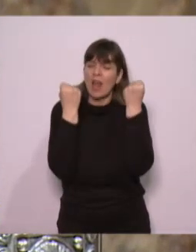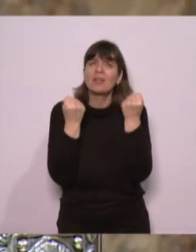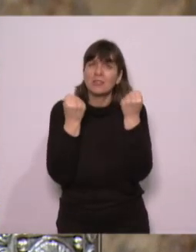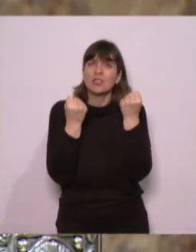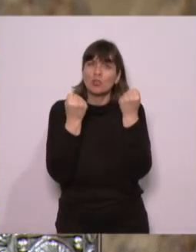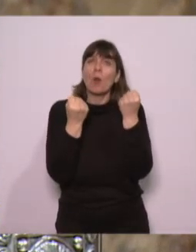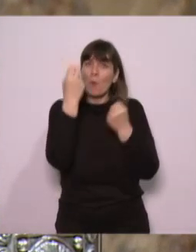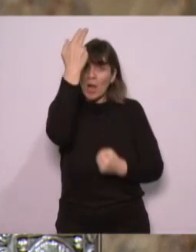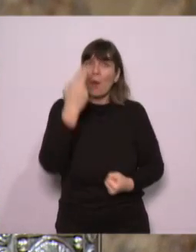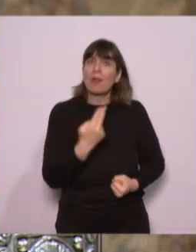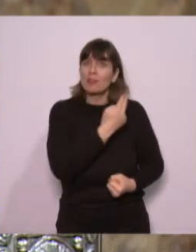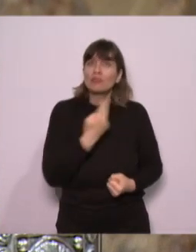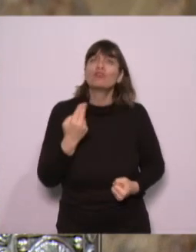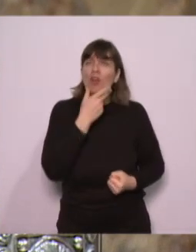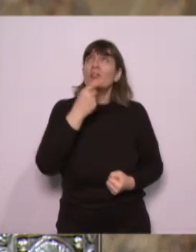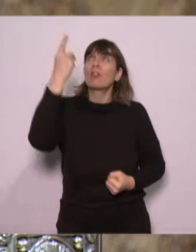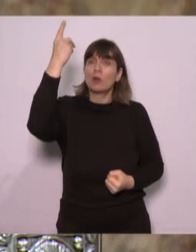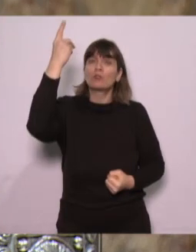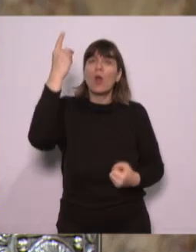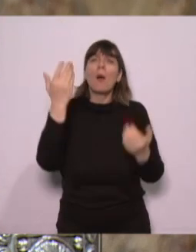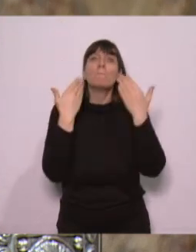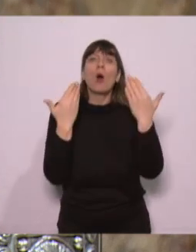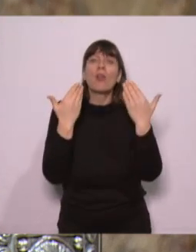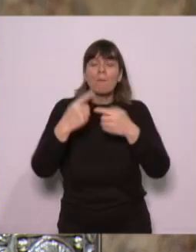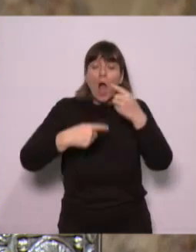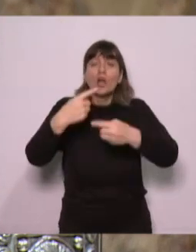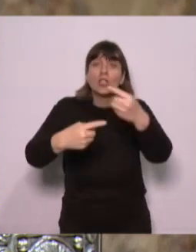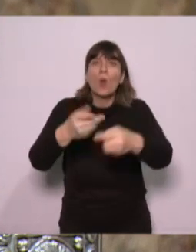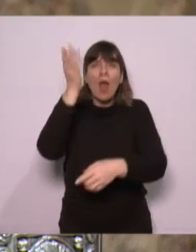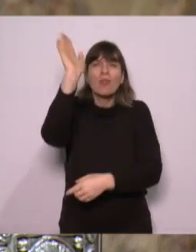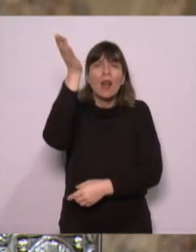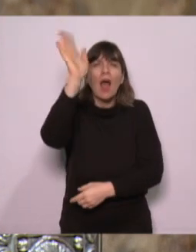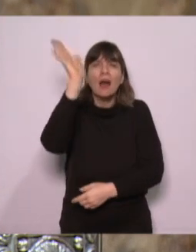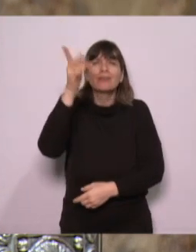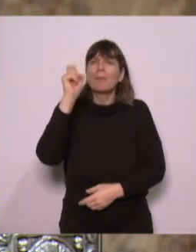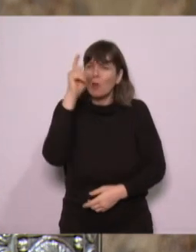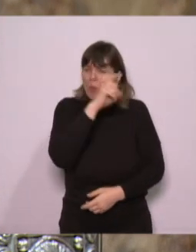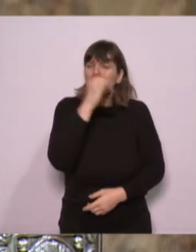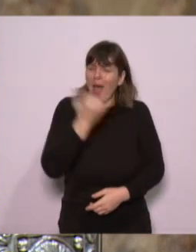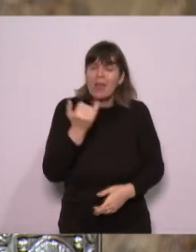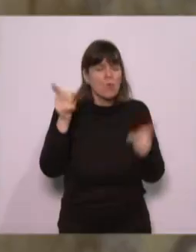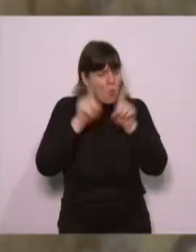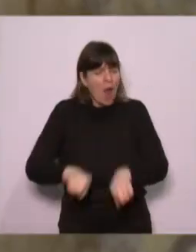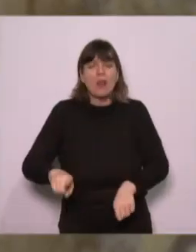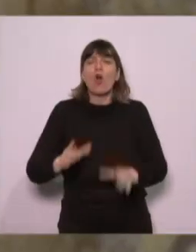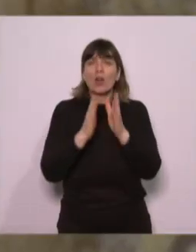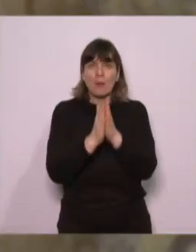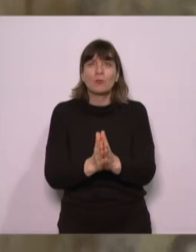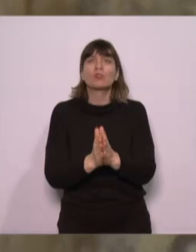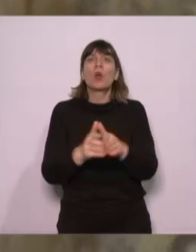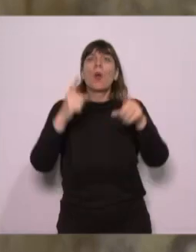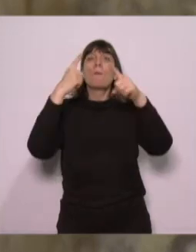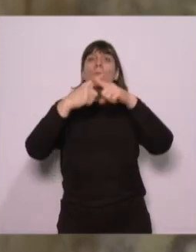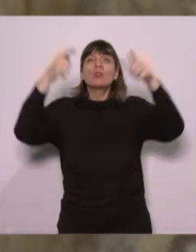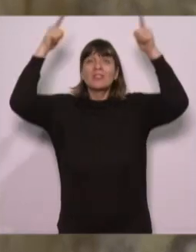fortalecidos por la bendición de Dios, podamos seguir adelante a pesar de las adversidades. Oremos. Por